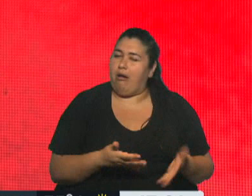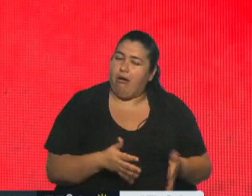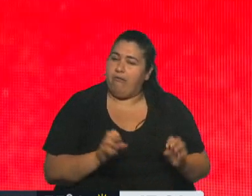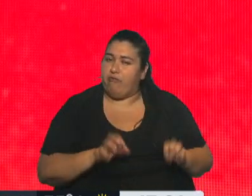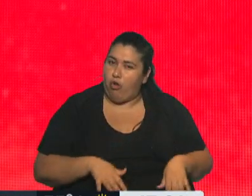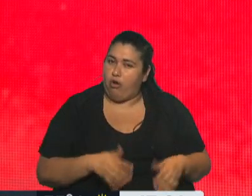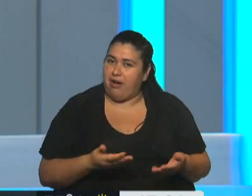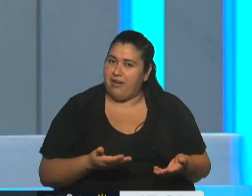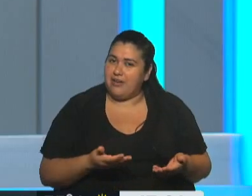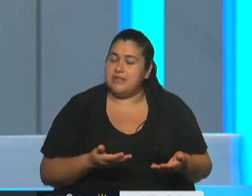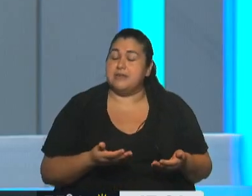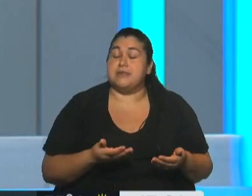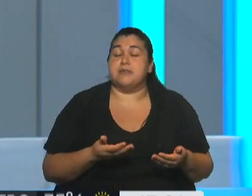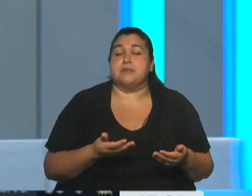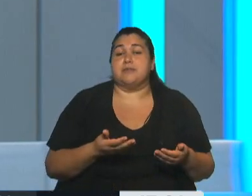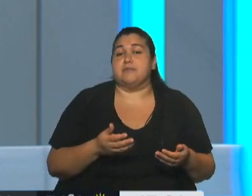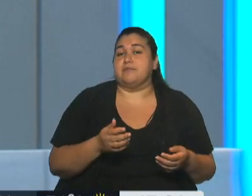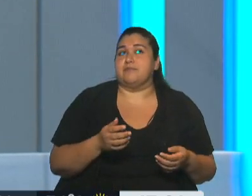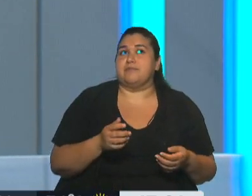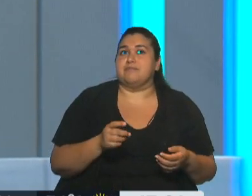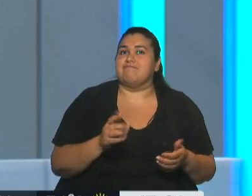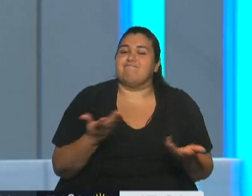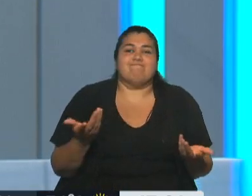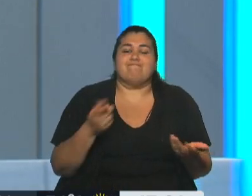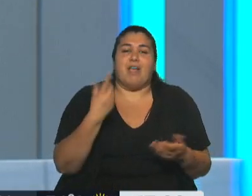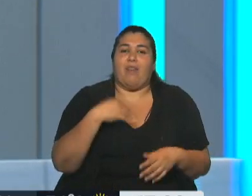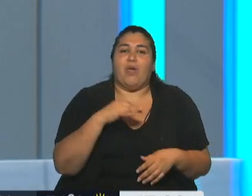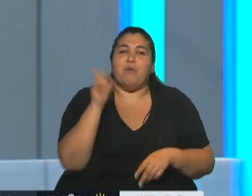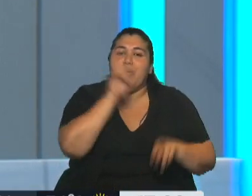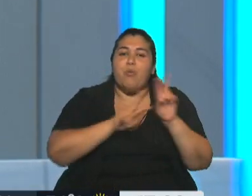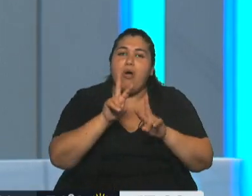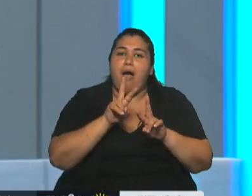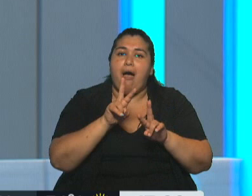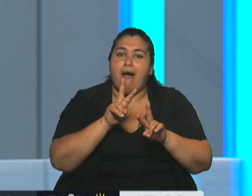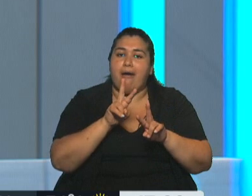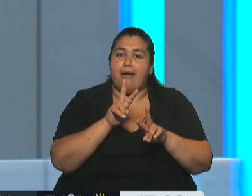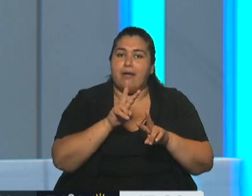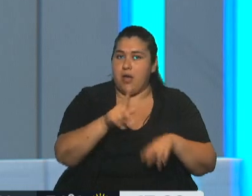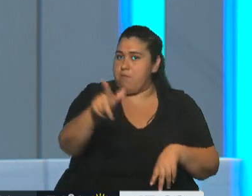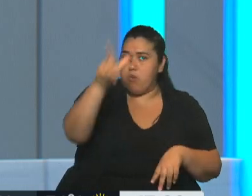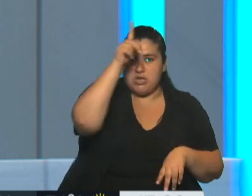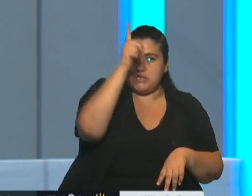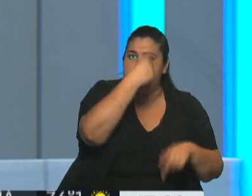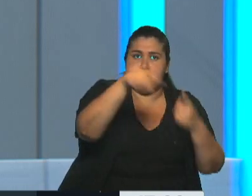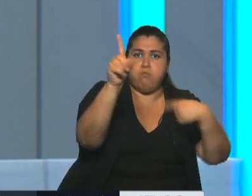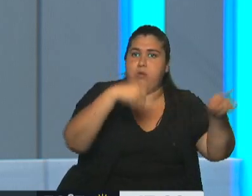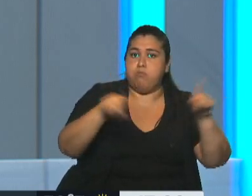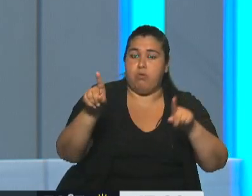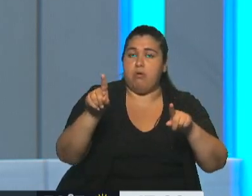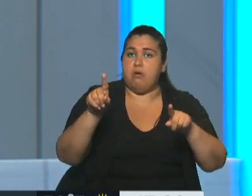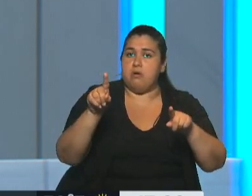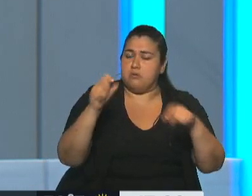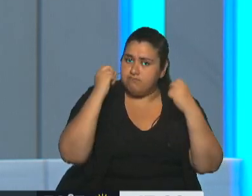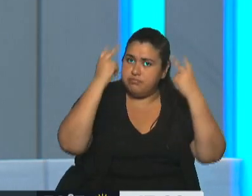consecuencias más que causas. Claro, porque en realidad Noboa tendría que hacer dos cosas al mismo tiempo. Lograr la obediencia de sus Fuerzas Armadas y de sus policías y al